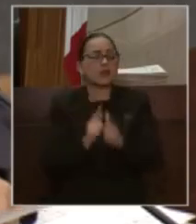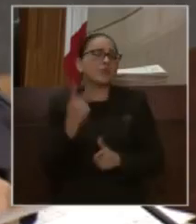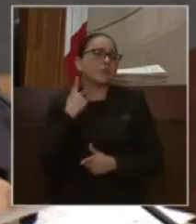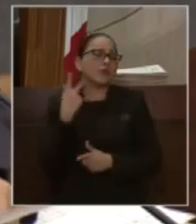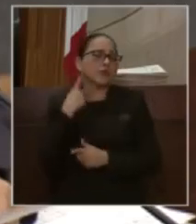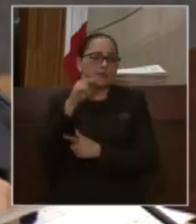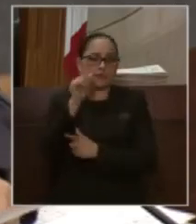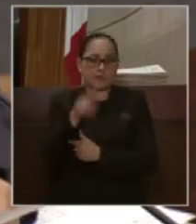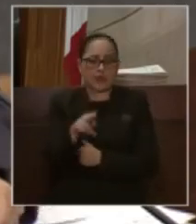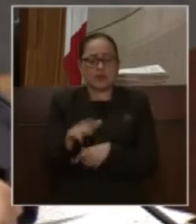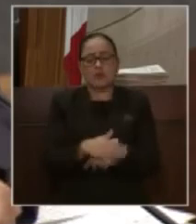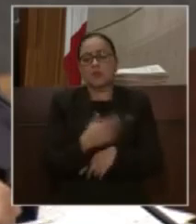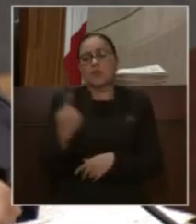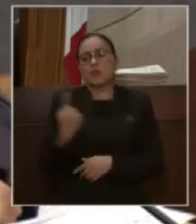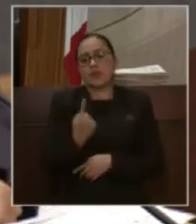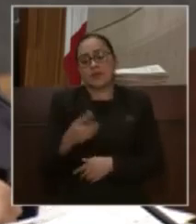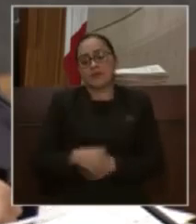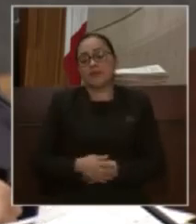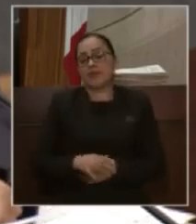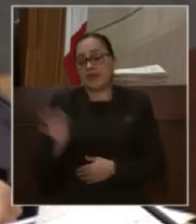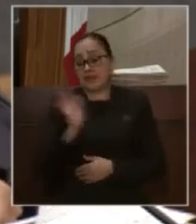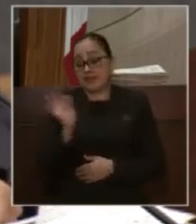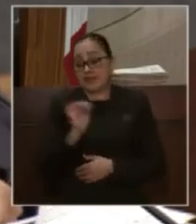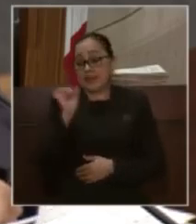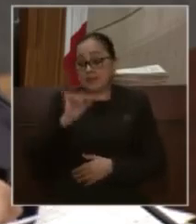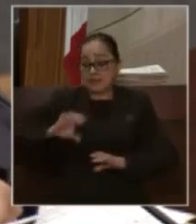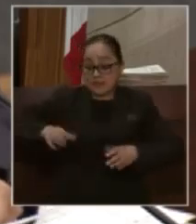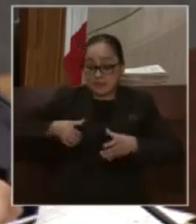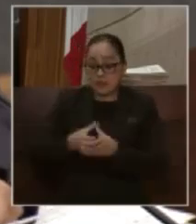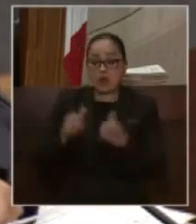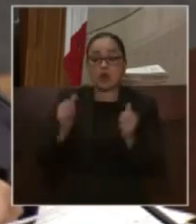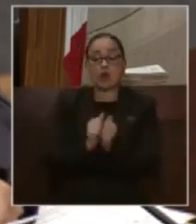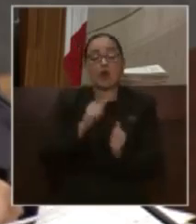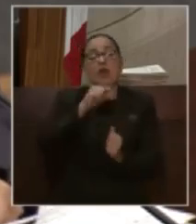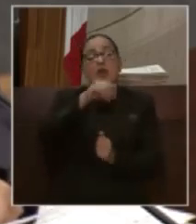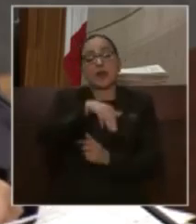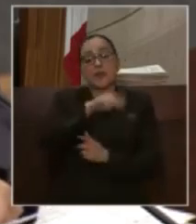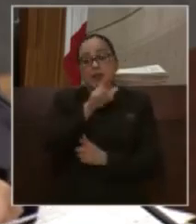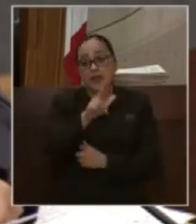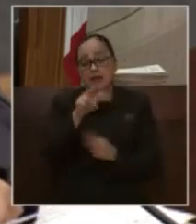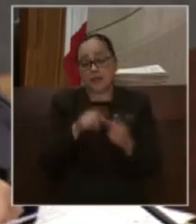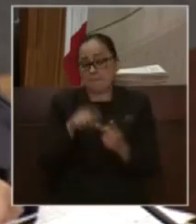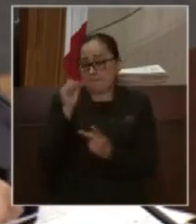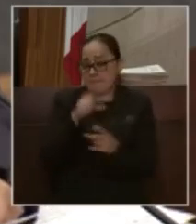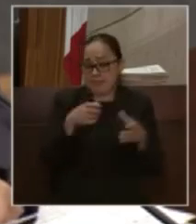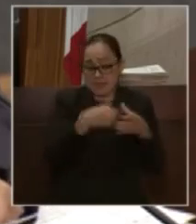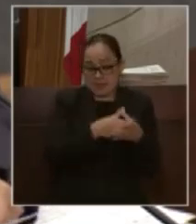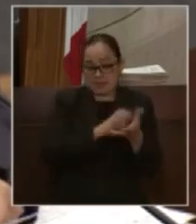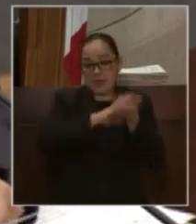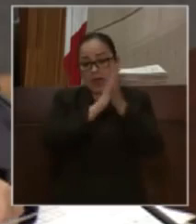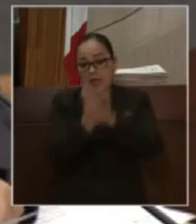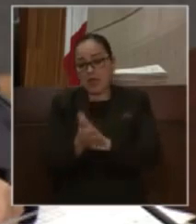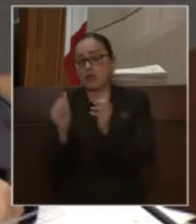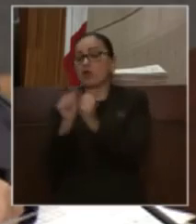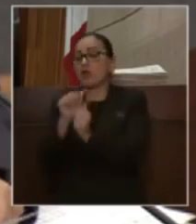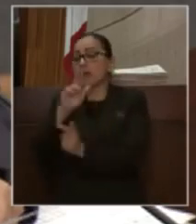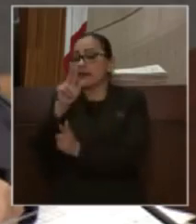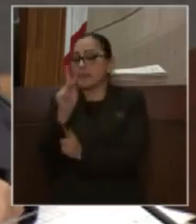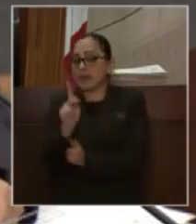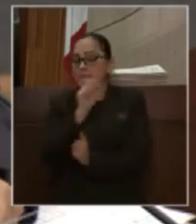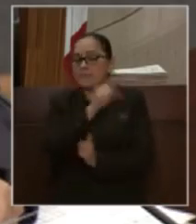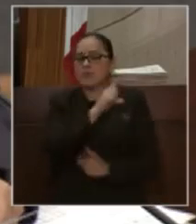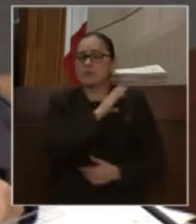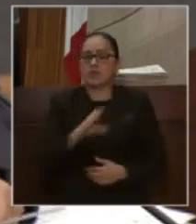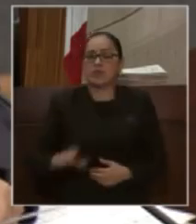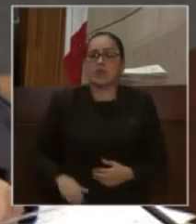Acción Nacional, ya que cuando los integrantes de una fórmula son electos por mayoría relativa y esa misma fórmula es postulada por representación proporcional,